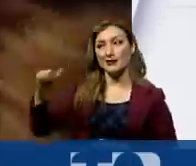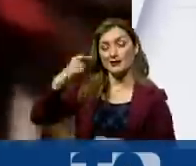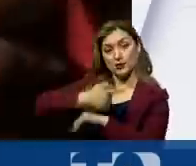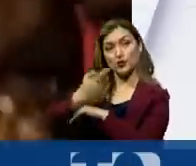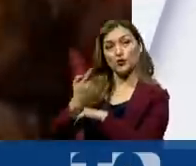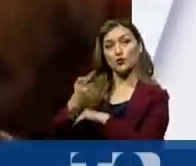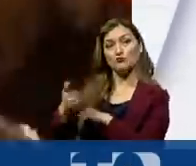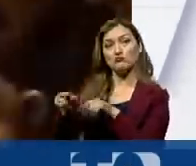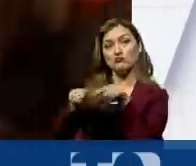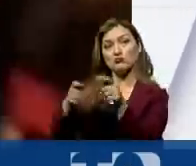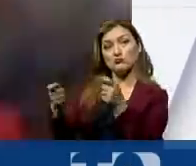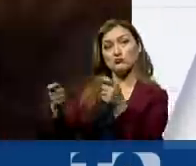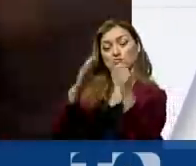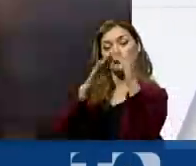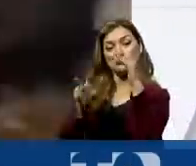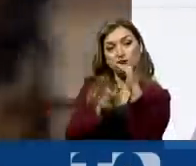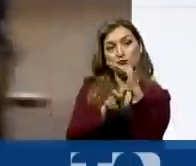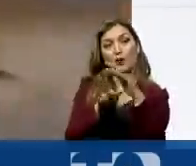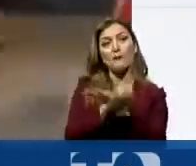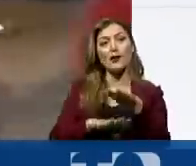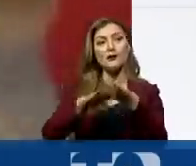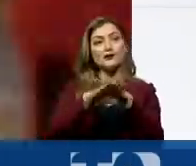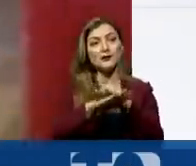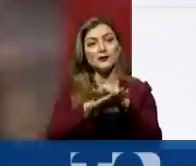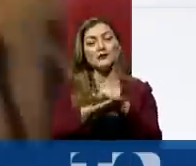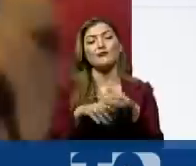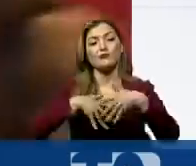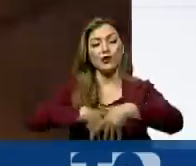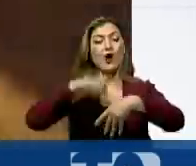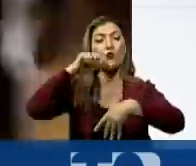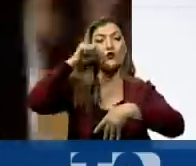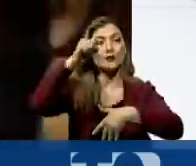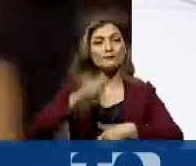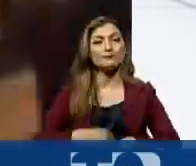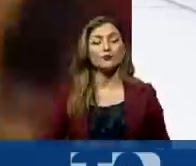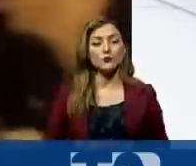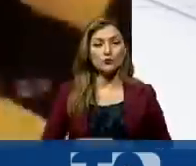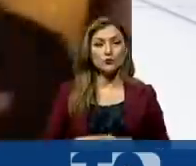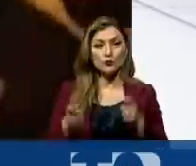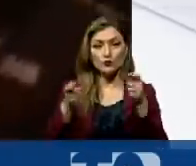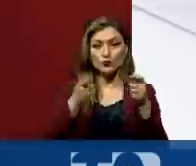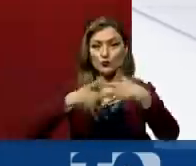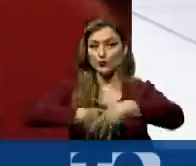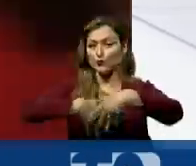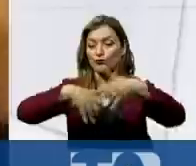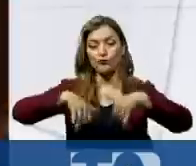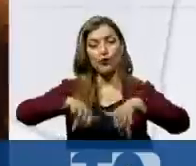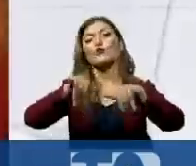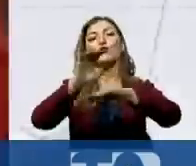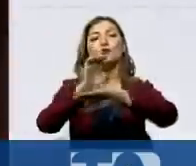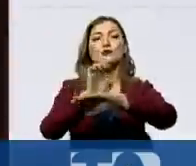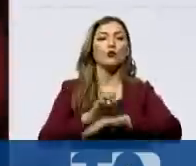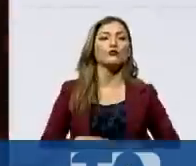dirigente indígena haciendo base para desde ahí puedes tomar las riendas de esta jornada de protestas